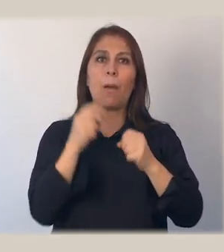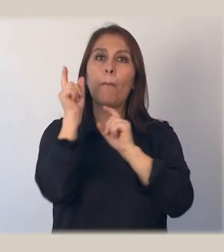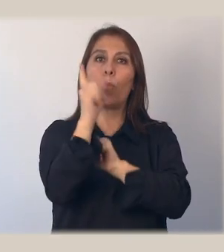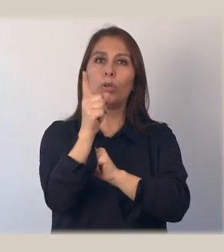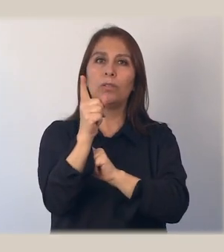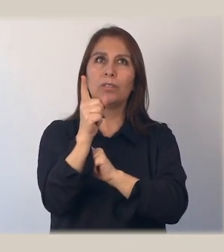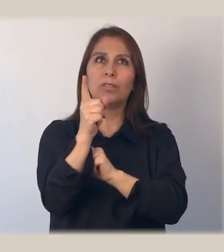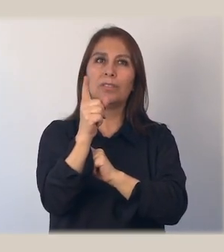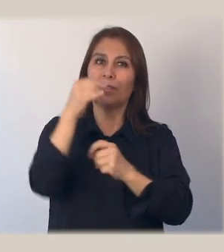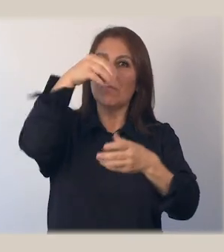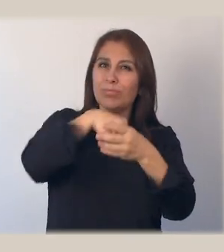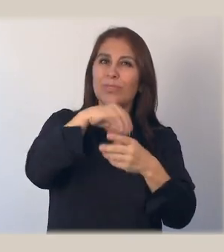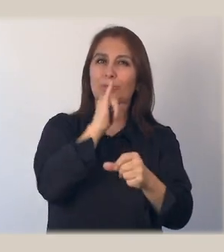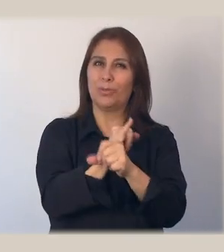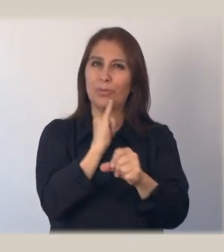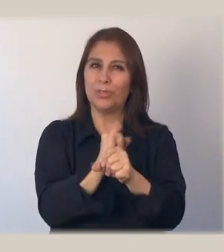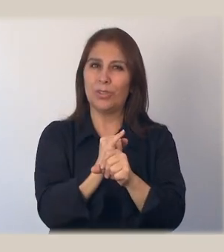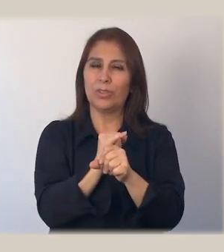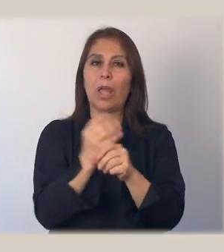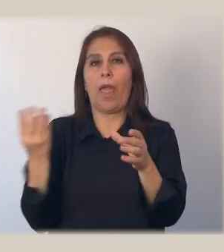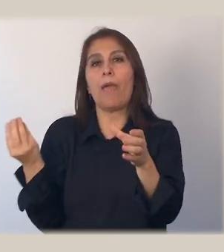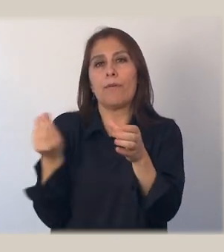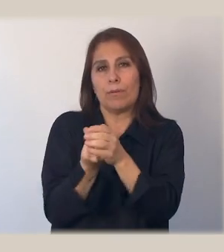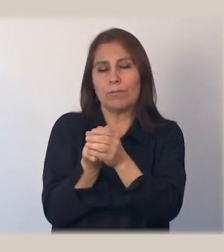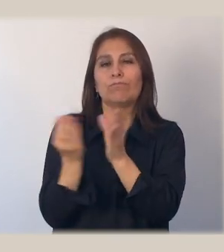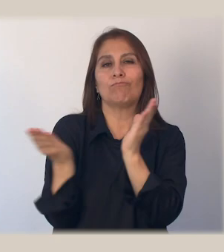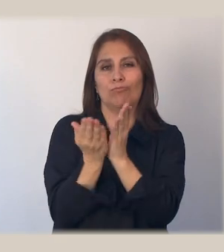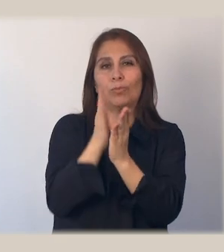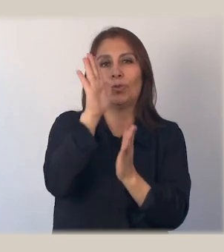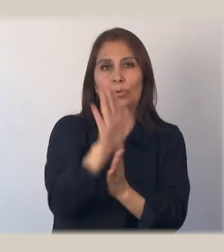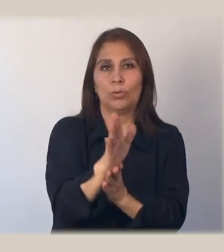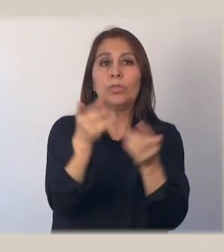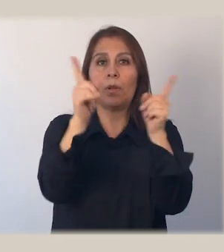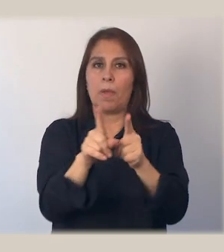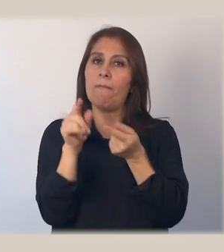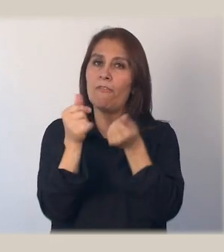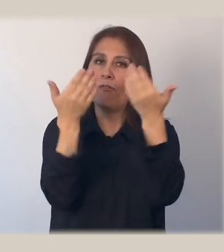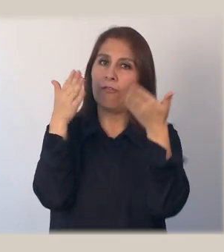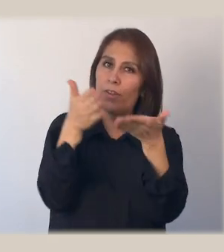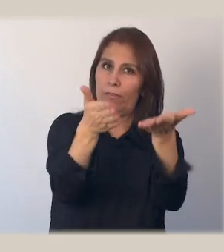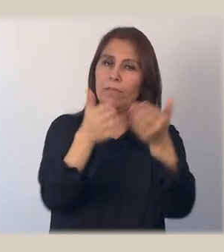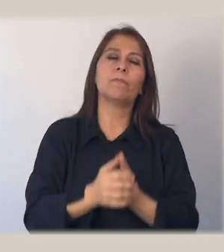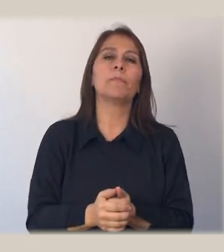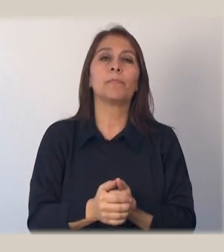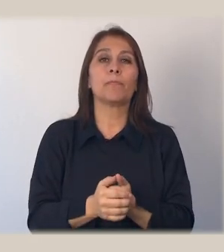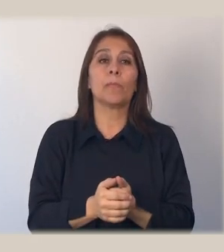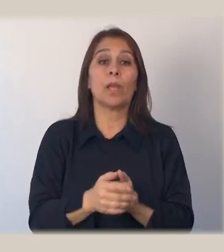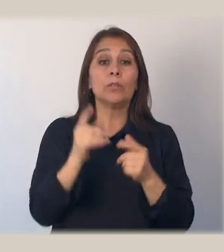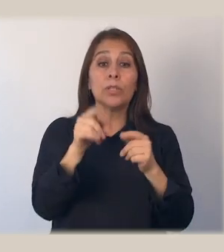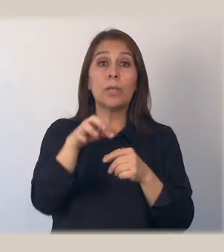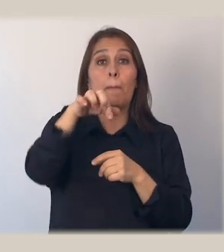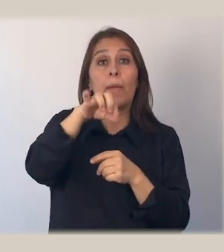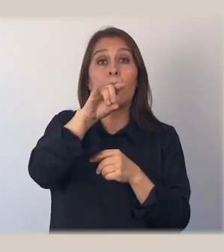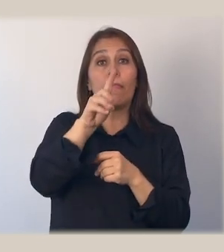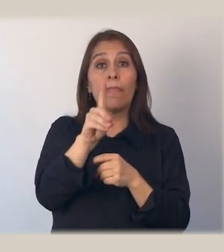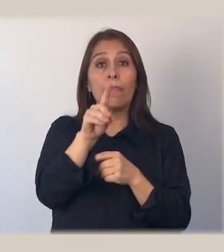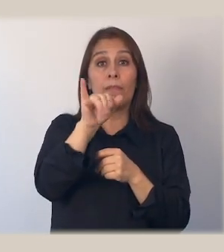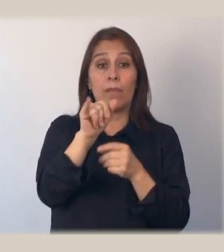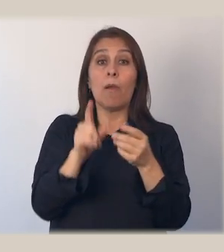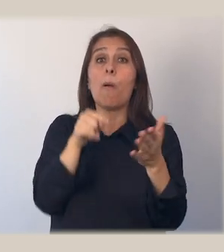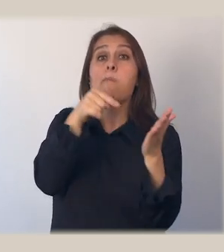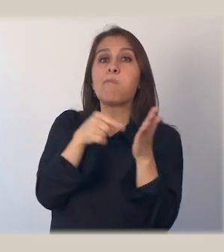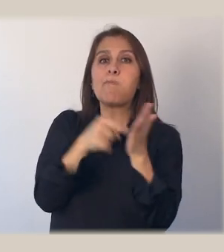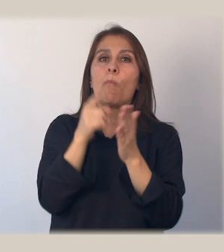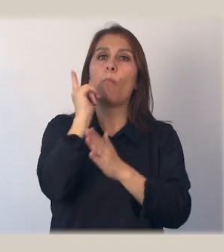políticas institucionales en torno al bienestar y la educación inclusiva de los estudiantes, por lo cual se incluirá en el próximo PDI